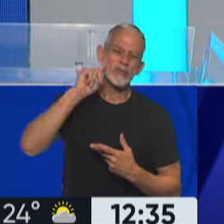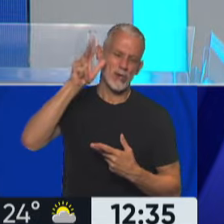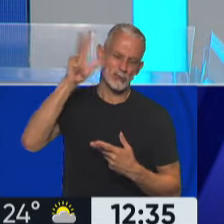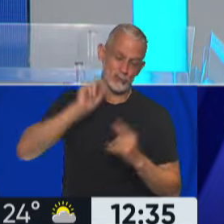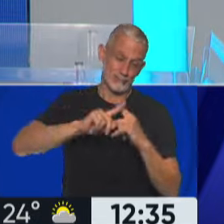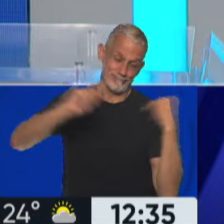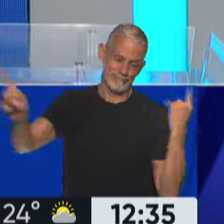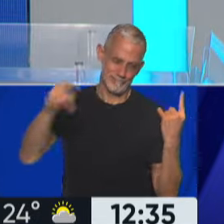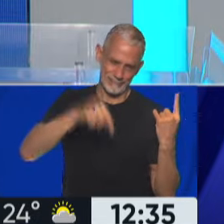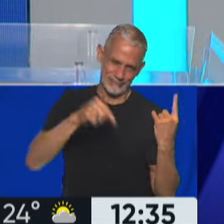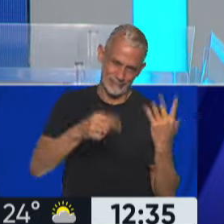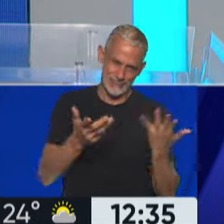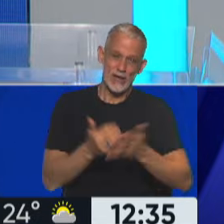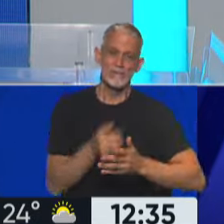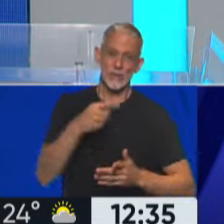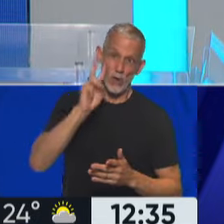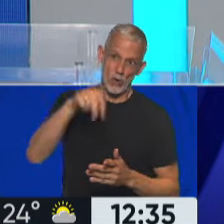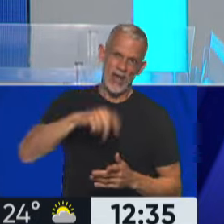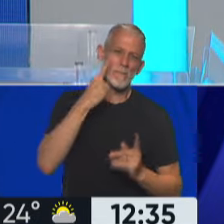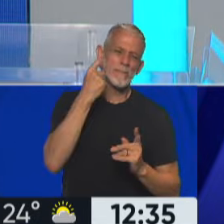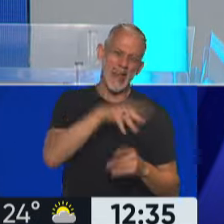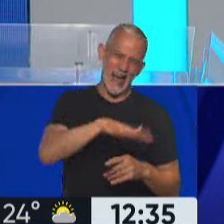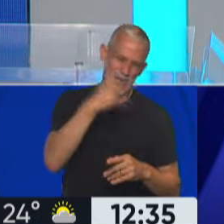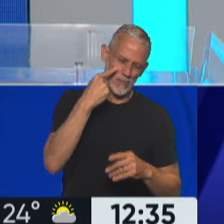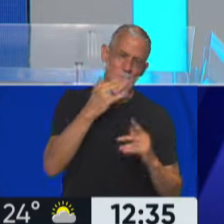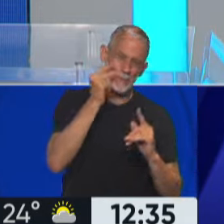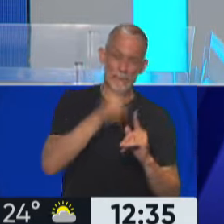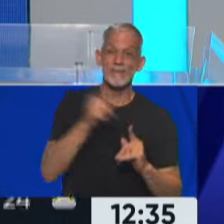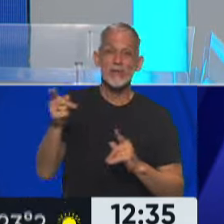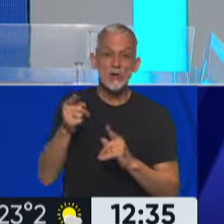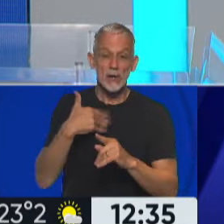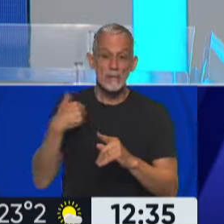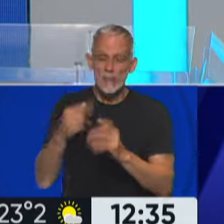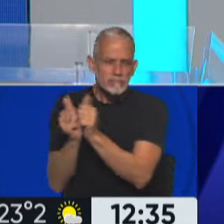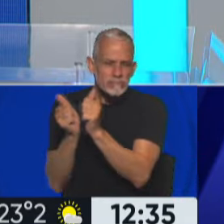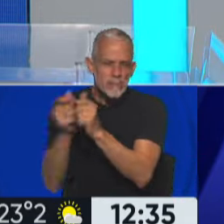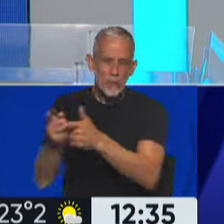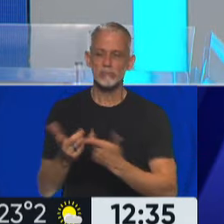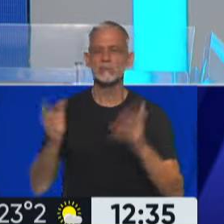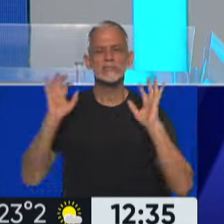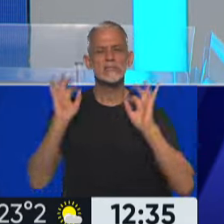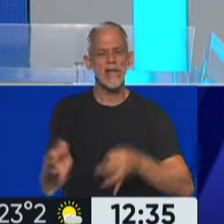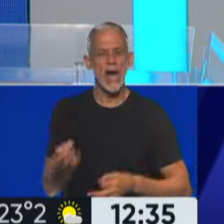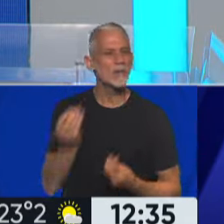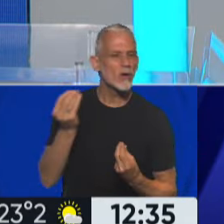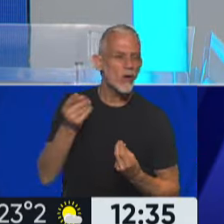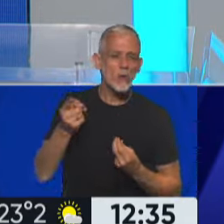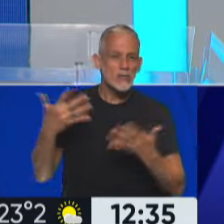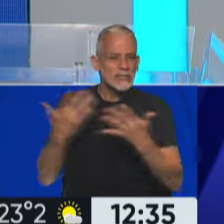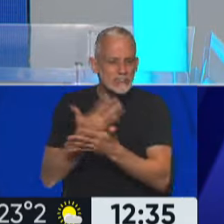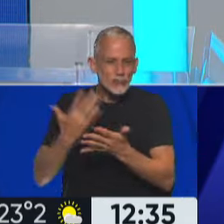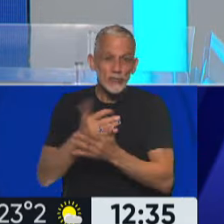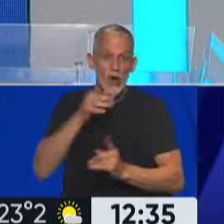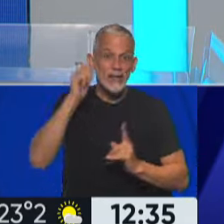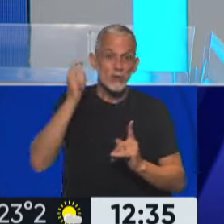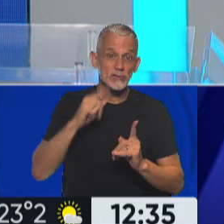km de bakú que porque lo vio acá en Pilar bueno esos padres solamente saben lo que son padres lo que sufrieron a los